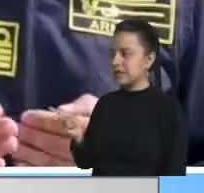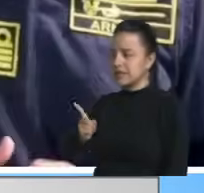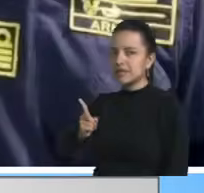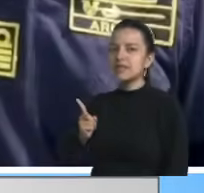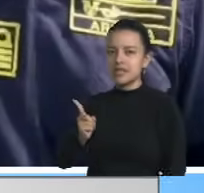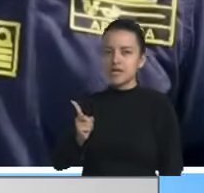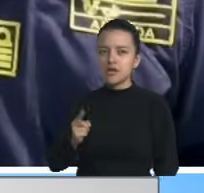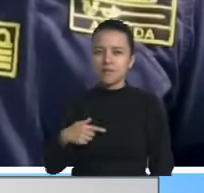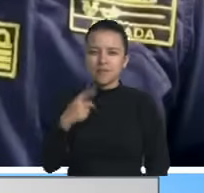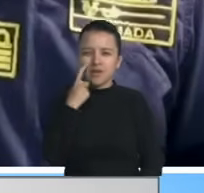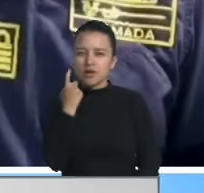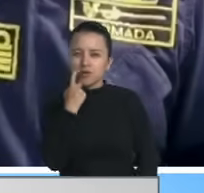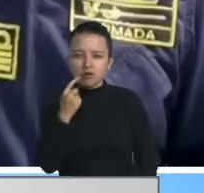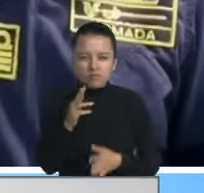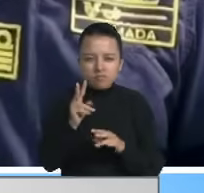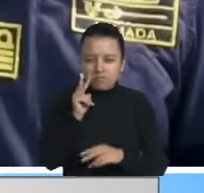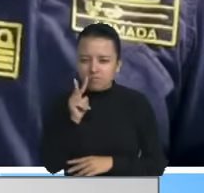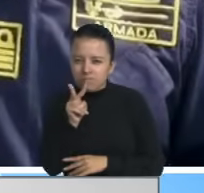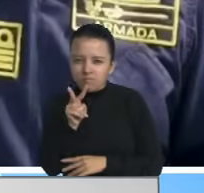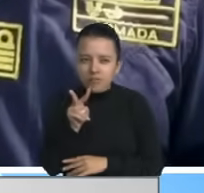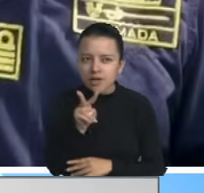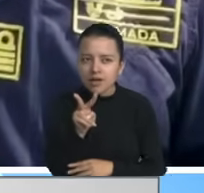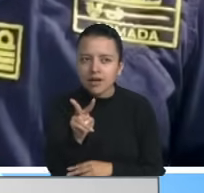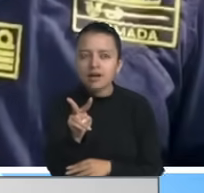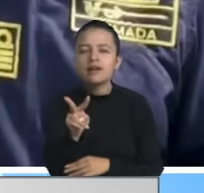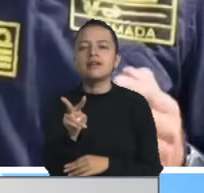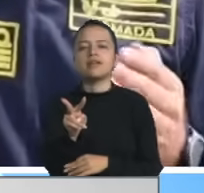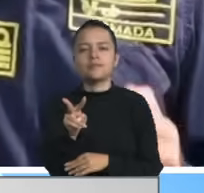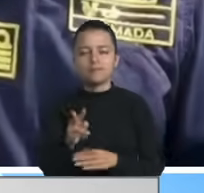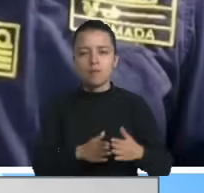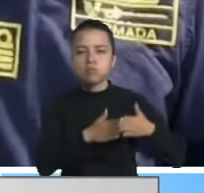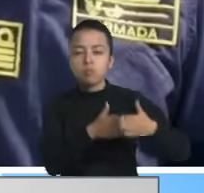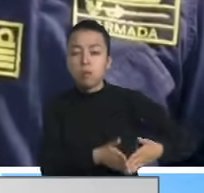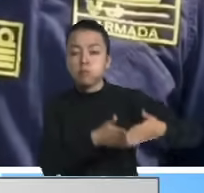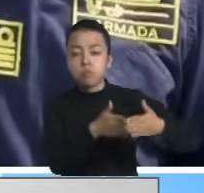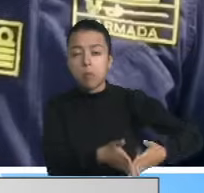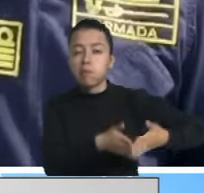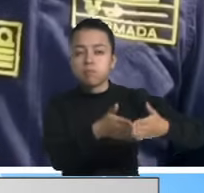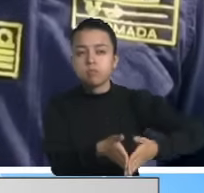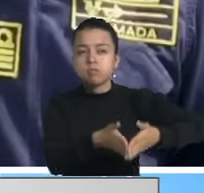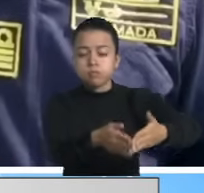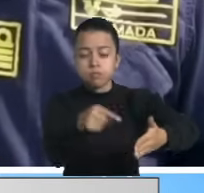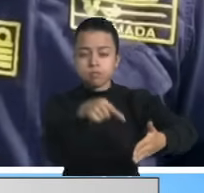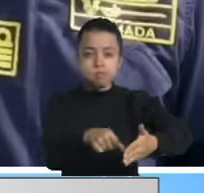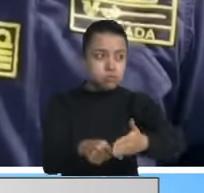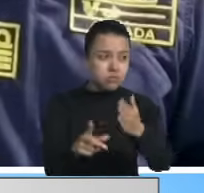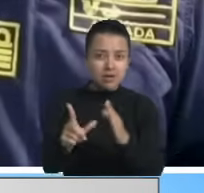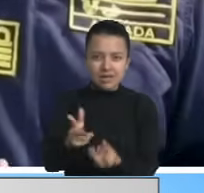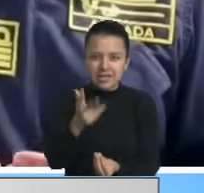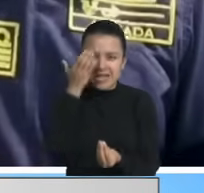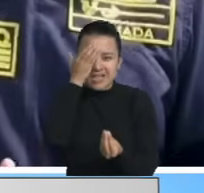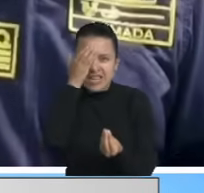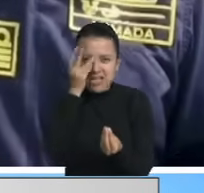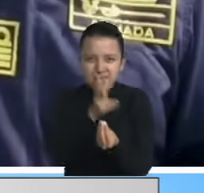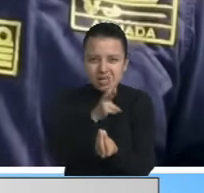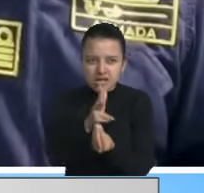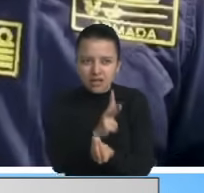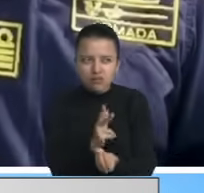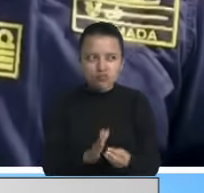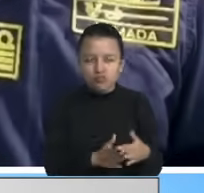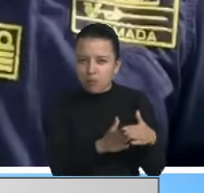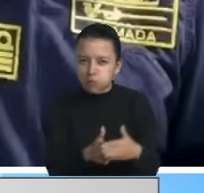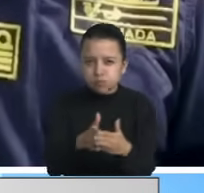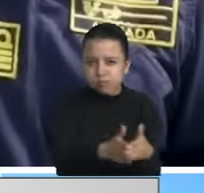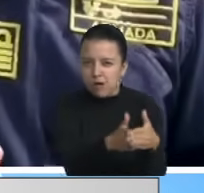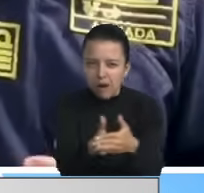riguroso seguimiento y al percatarse de la presencia de las autoridades en el área, emprendieron la huida logrando emplayarse en un